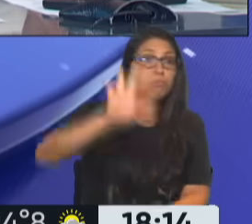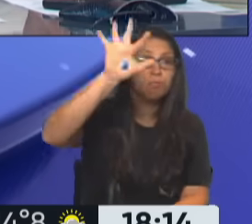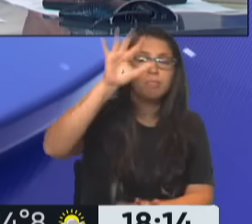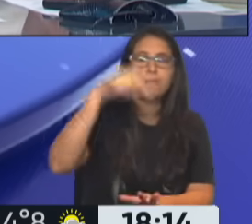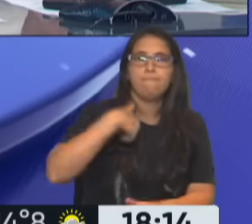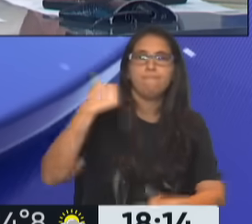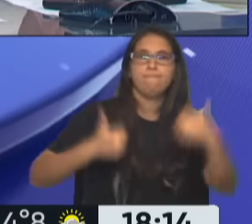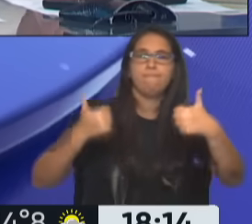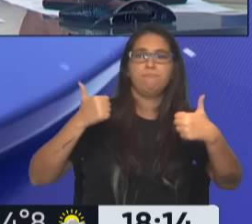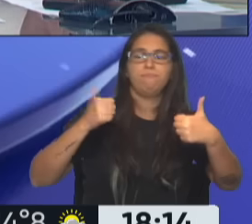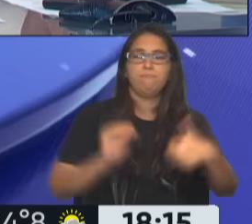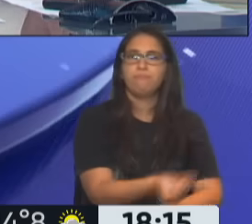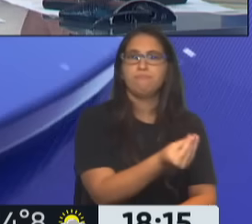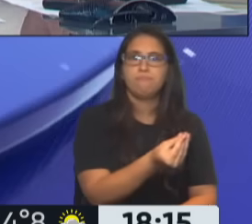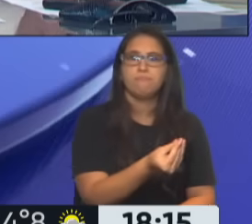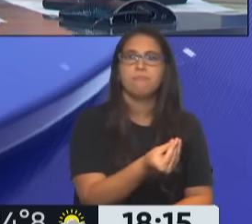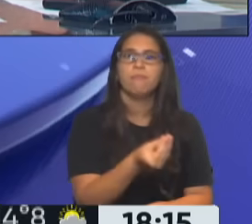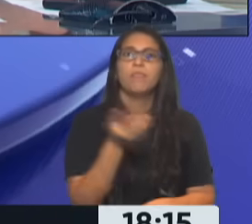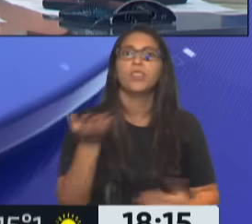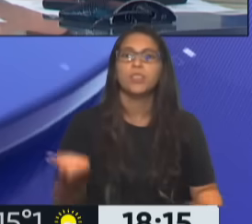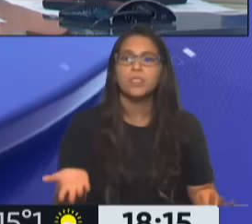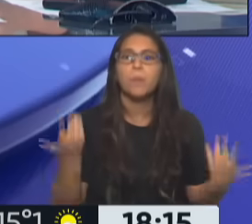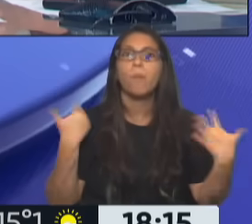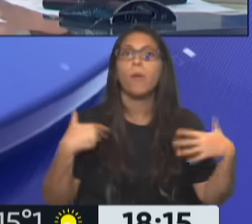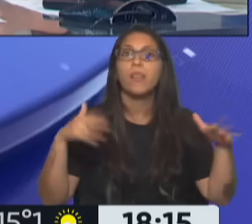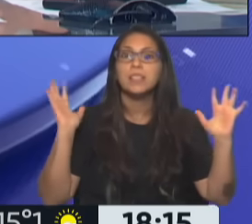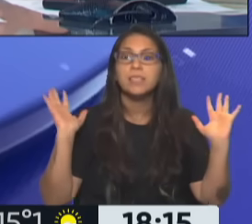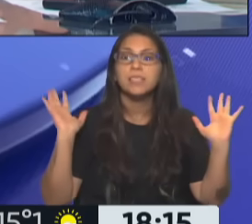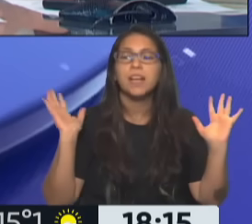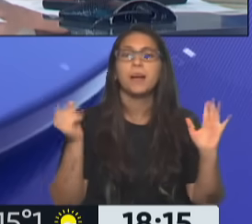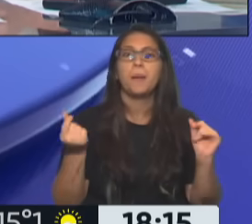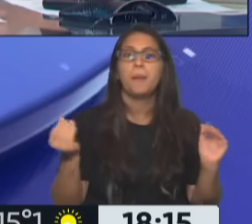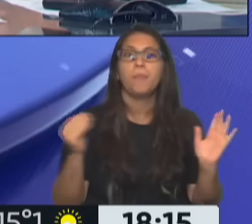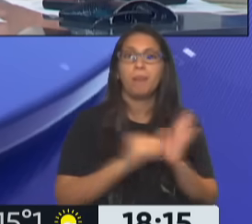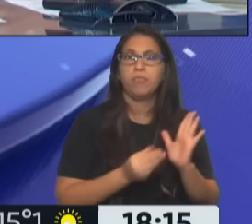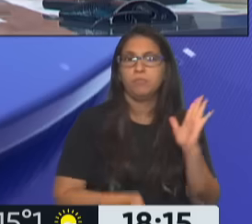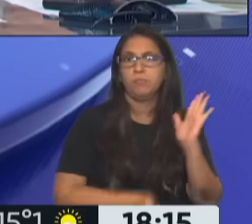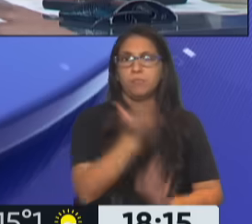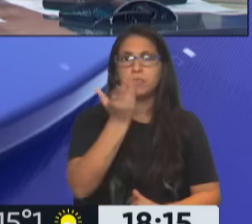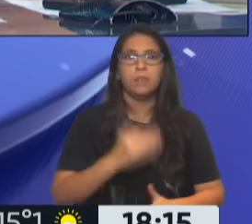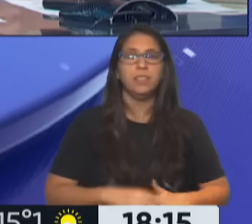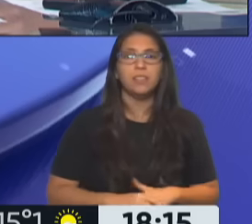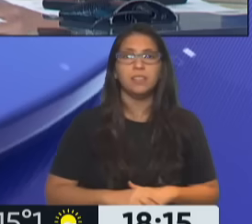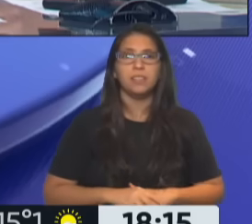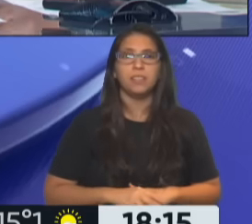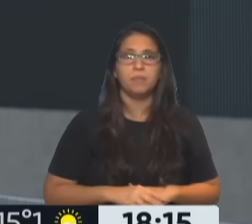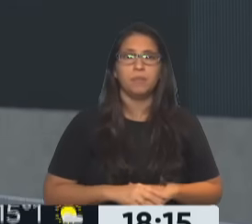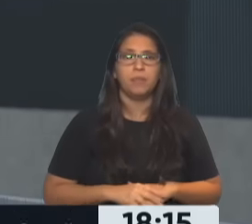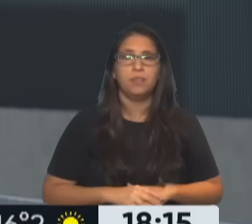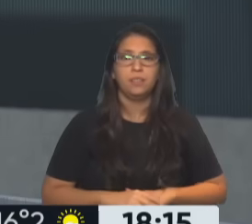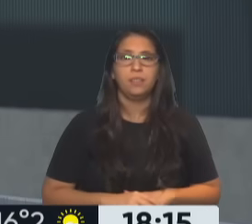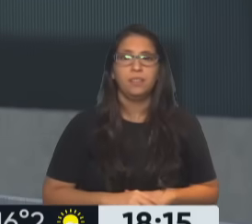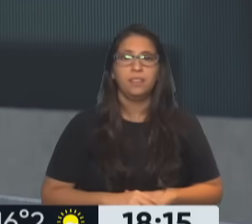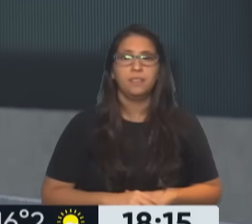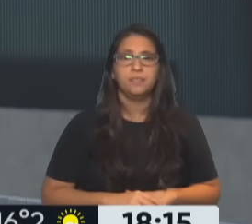¿Qué mirar de esto? Bueno, lo que puede llegar a pasar es que suban más los aranceles, ¿no? Sí, Eso claro, me parece que es claro. la cuestión de fondo. Nombrabas a